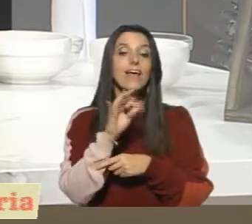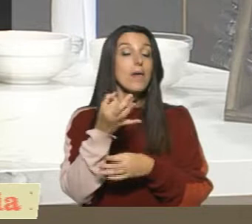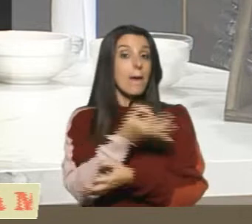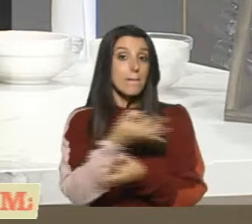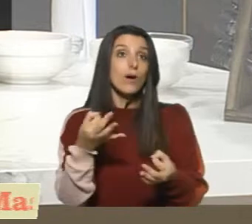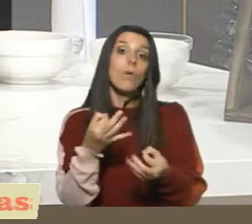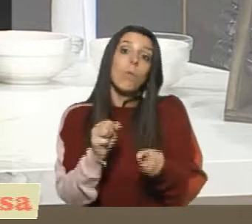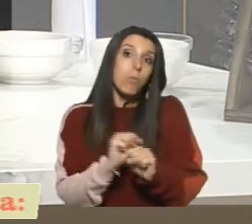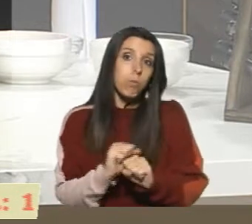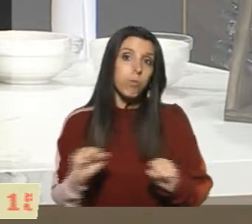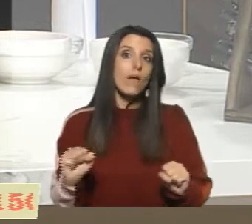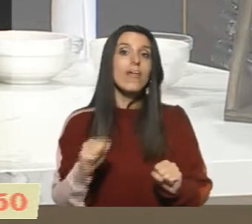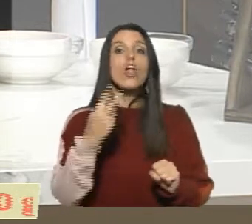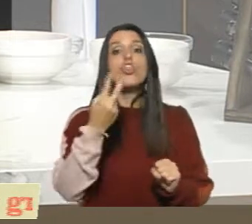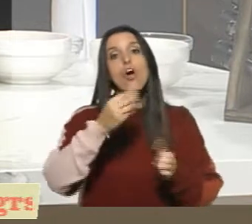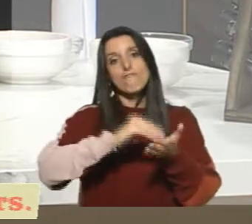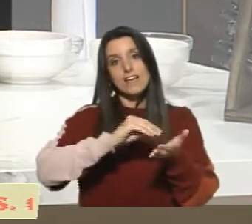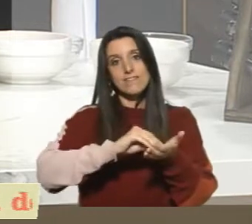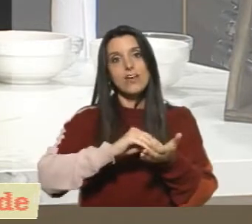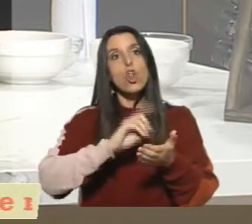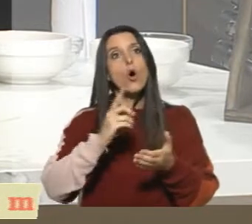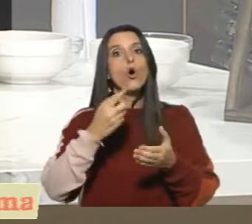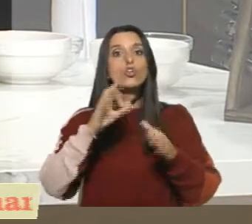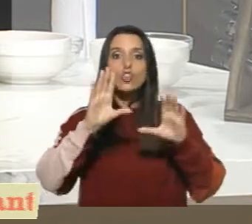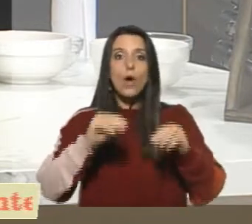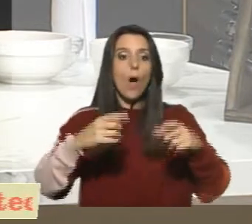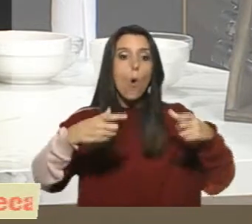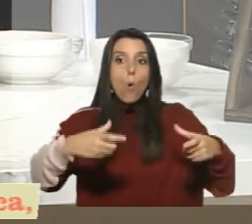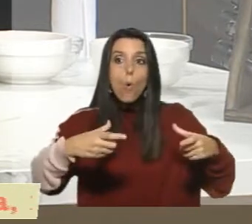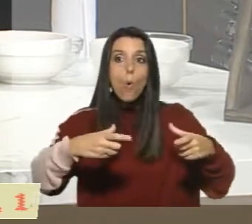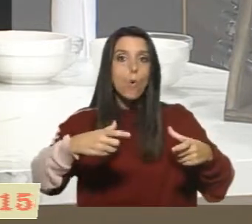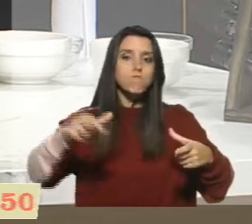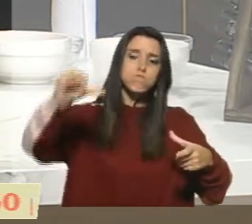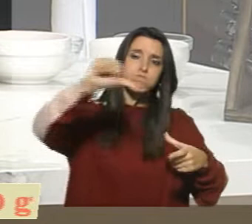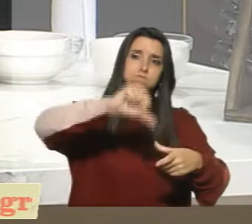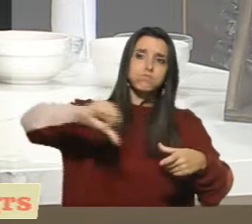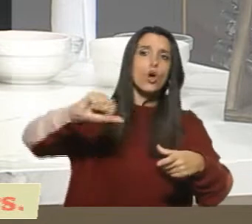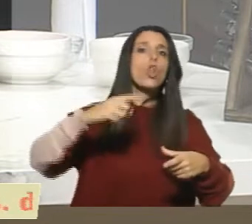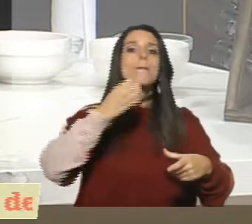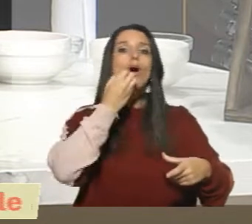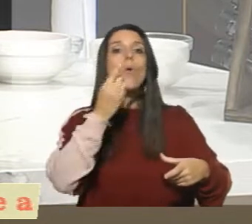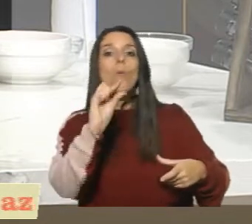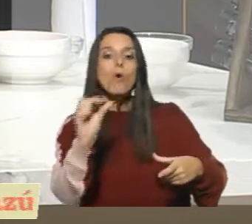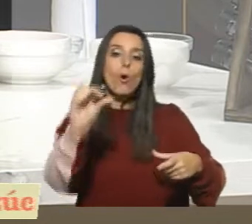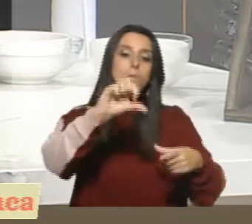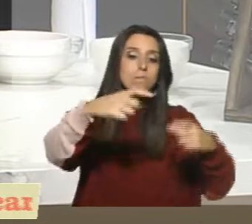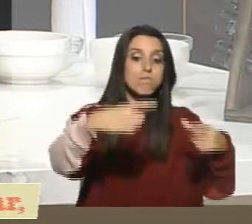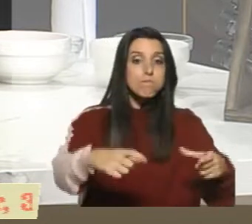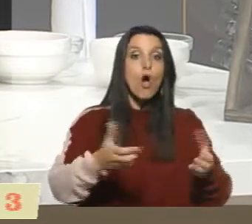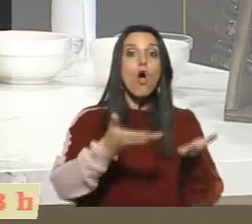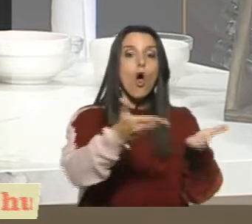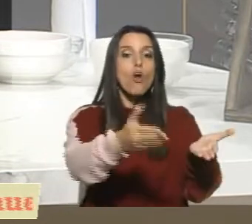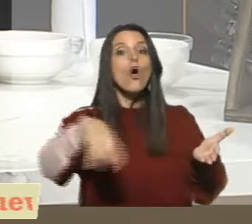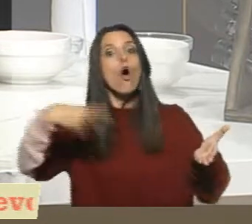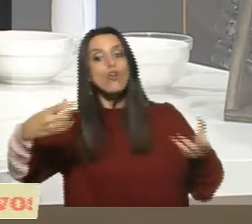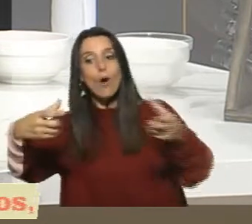si podés hacerla en dos tandas. En vez de hacer toda la masa en un molde entero, lo haces en dos. ¿Está? Bien, perfecto. Lo